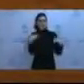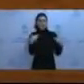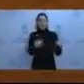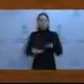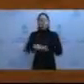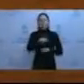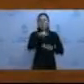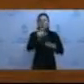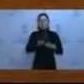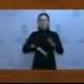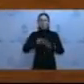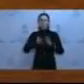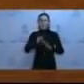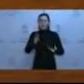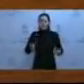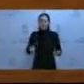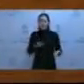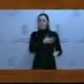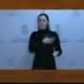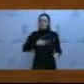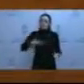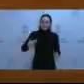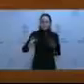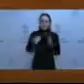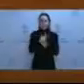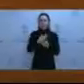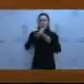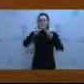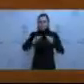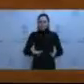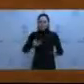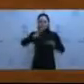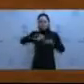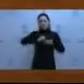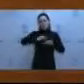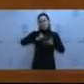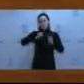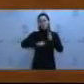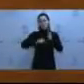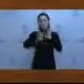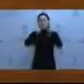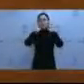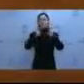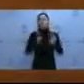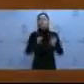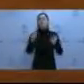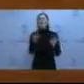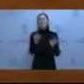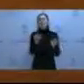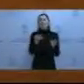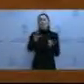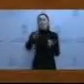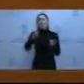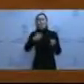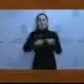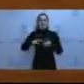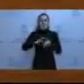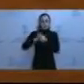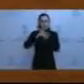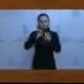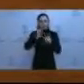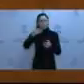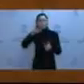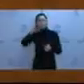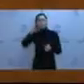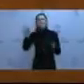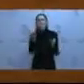marcha. Yo quiero que usted me diga claramente y con plazos concretos qué va a pasar, por ejemplo, con BOVES o con Oñón o con las que tienen pendientes, que qué se va a